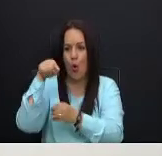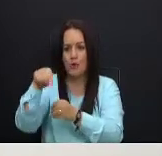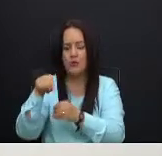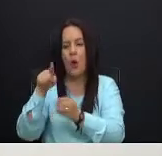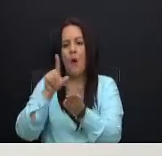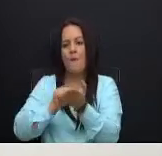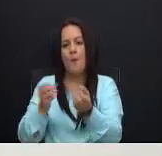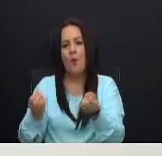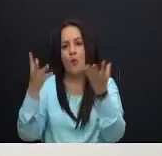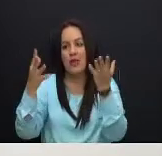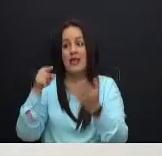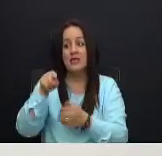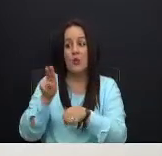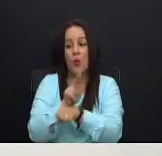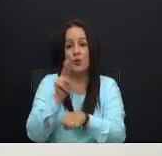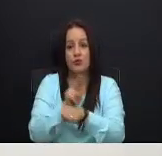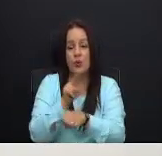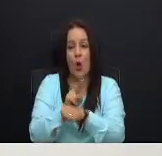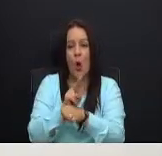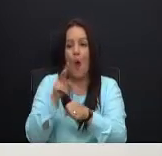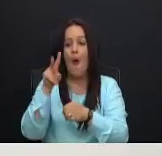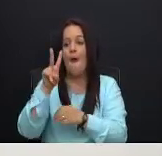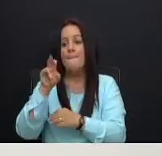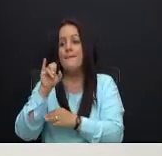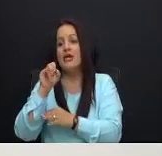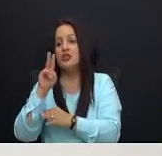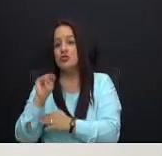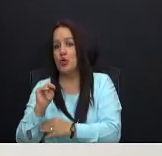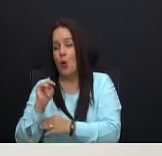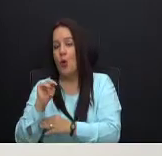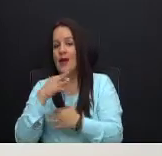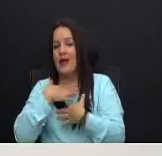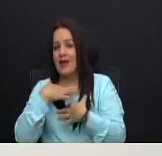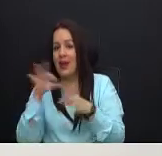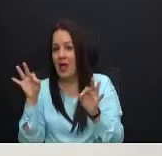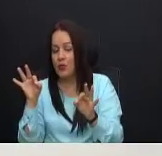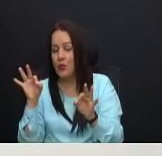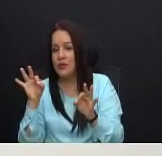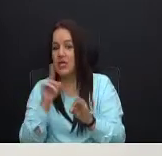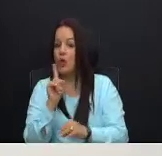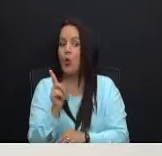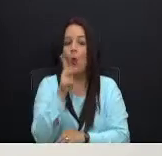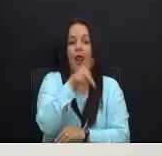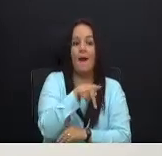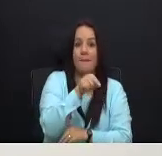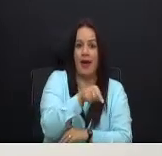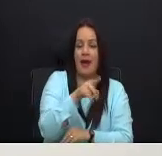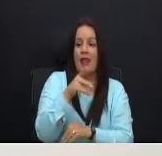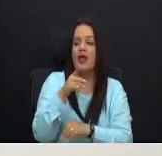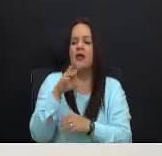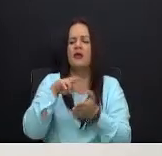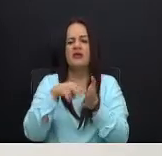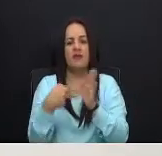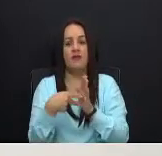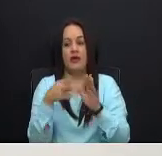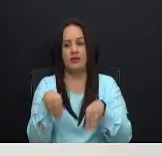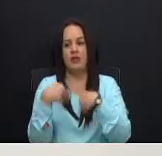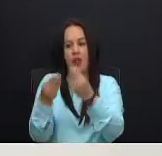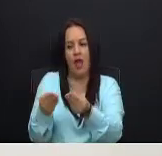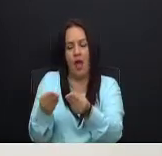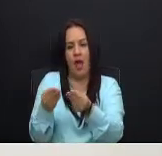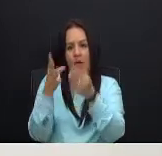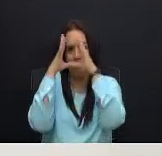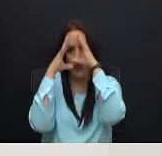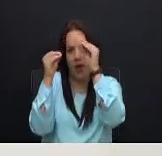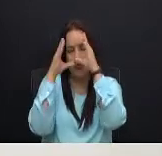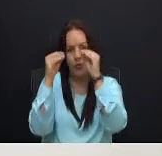versión gratis y no la versión paga, lo que significa es que se le están entregando los datos